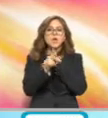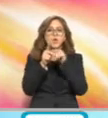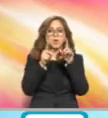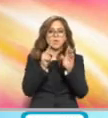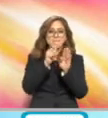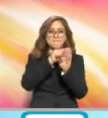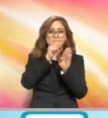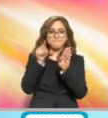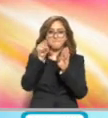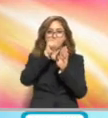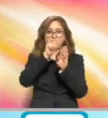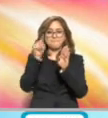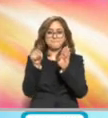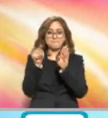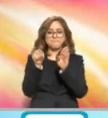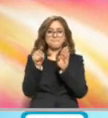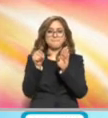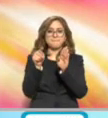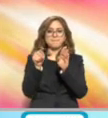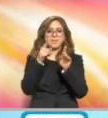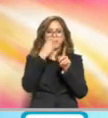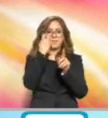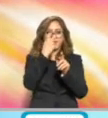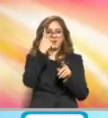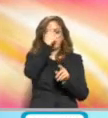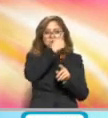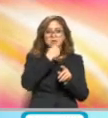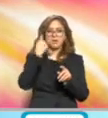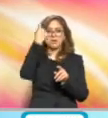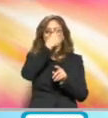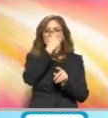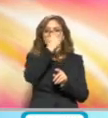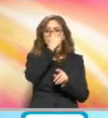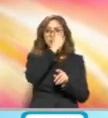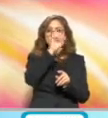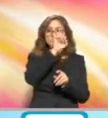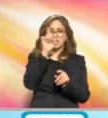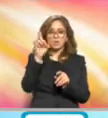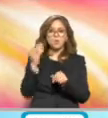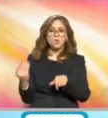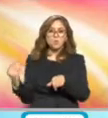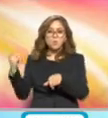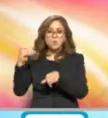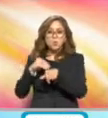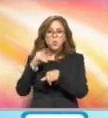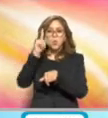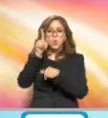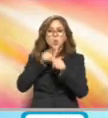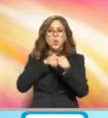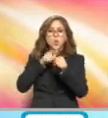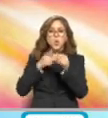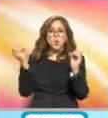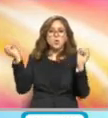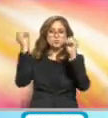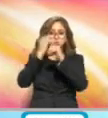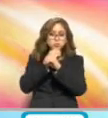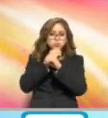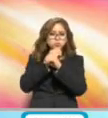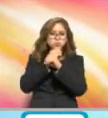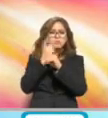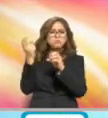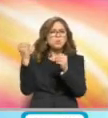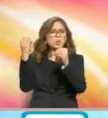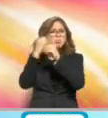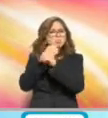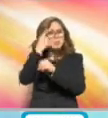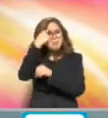este lado, en este párpado, en su párpado derecho, le aumentamos un tono oscuro. Ok. ¿Qué es lo que estamos haciendo